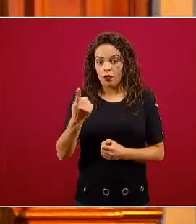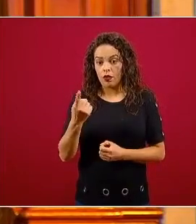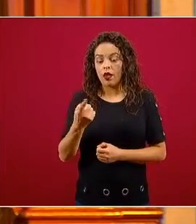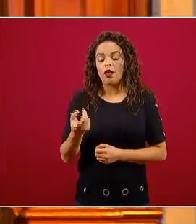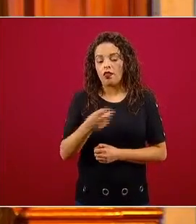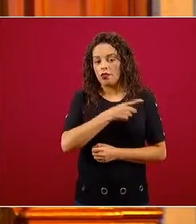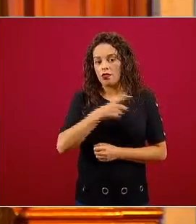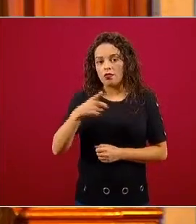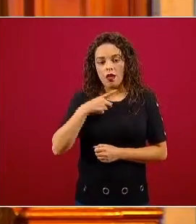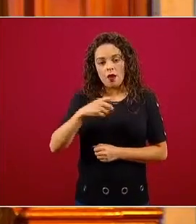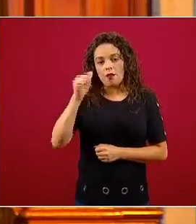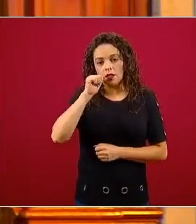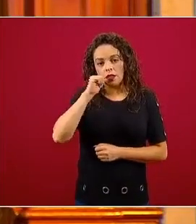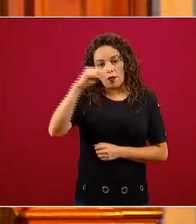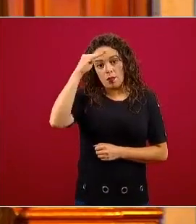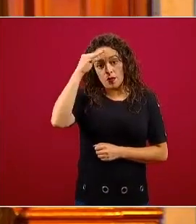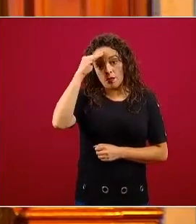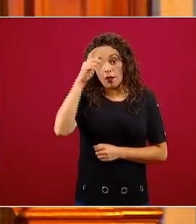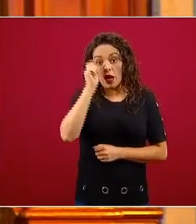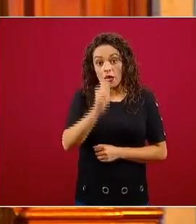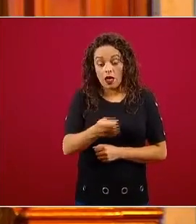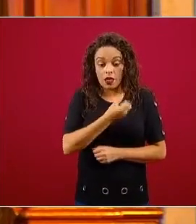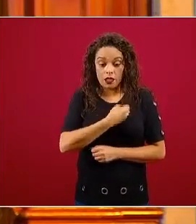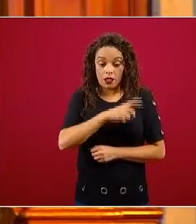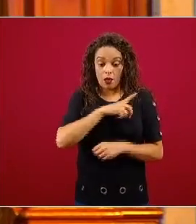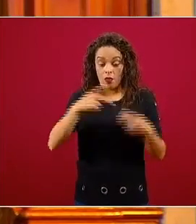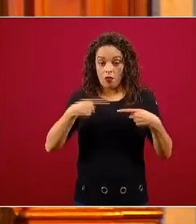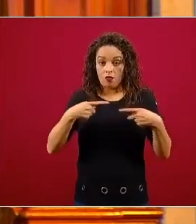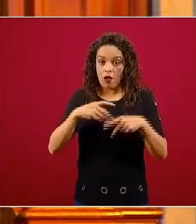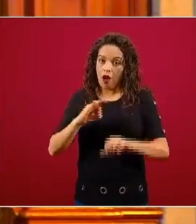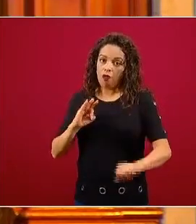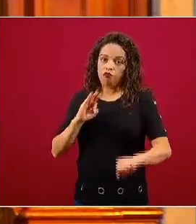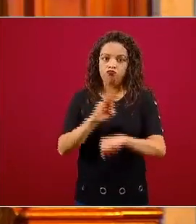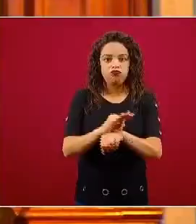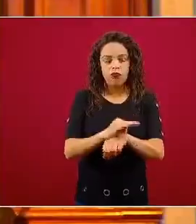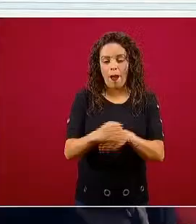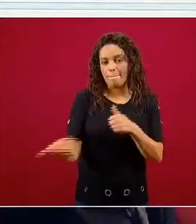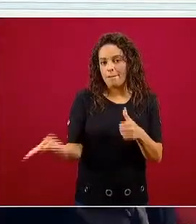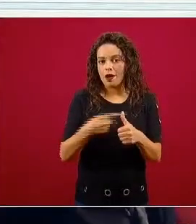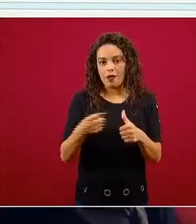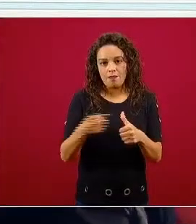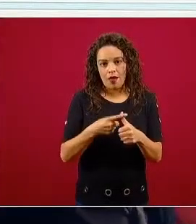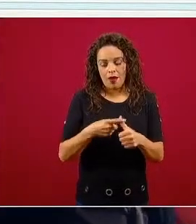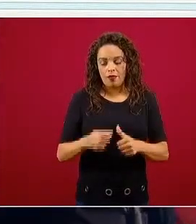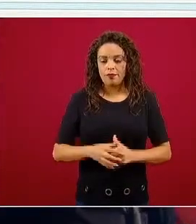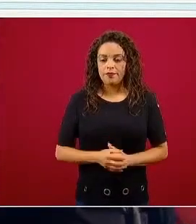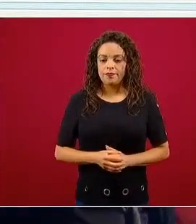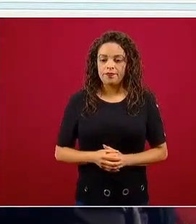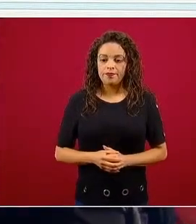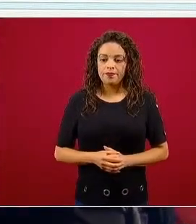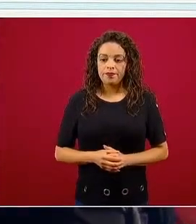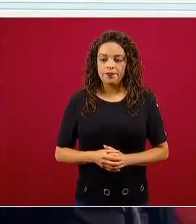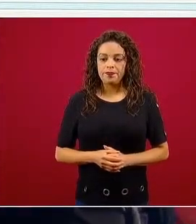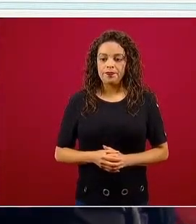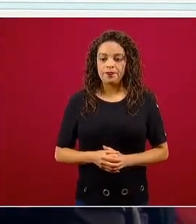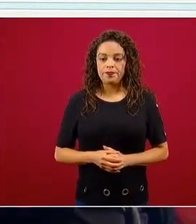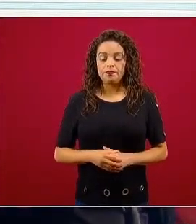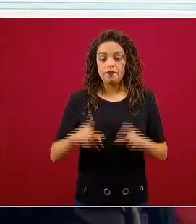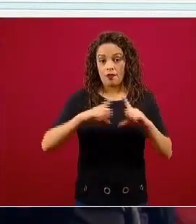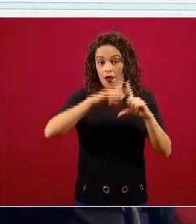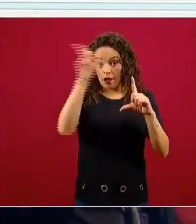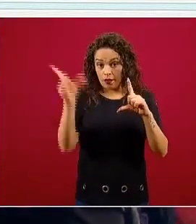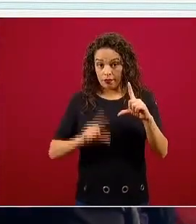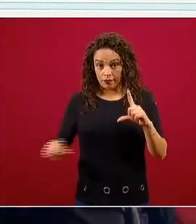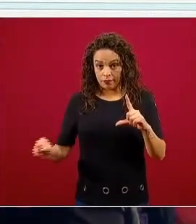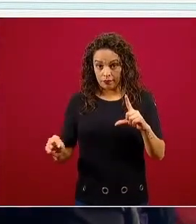la protección de la salud de las personas antes que lo otro. Vamos a pasar a actualizar el escenario nacional el